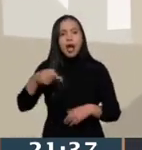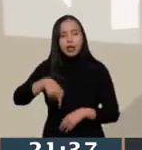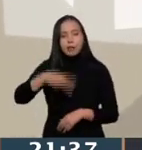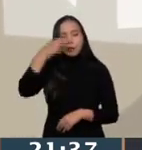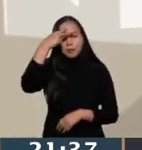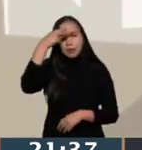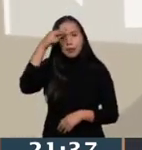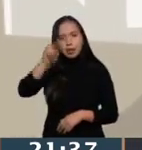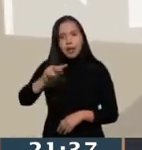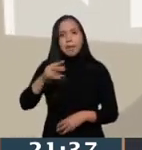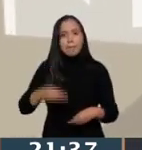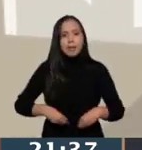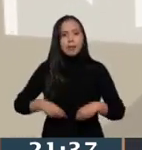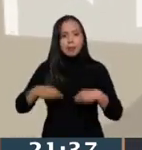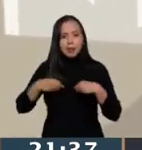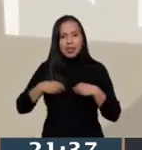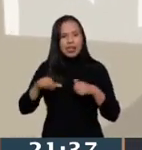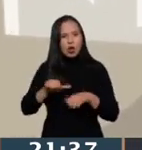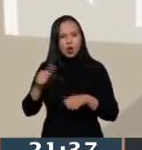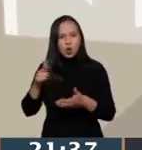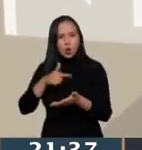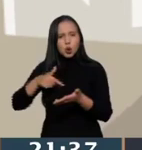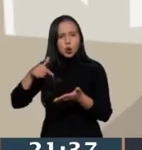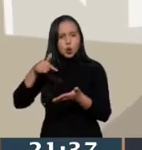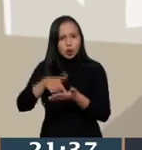que se encuentran en el extranjero asistan a los